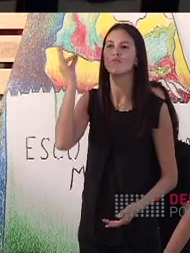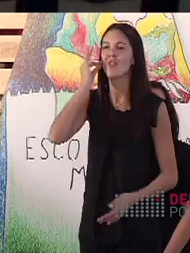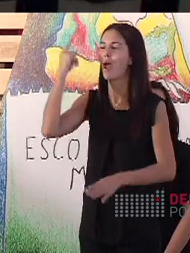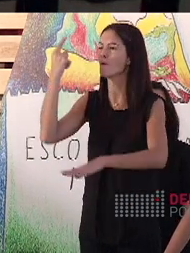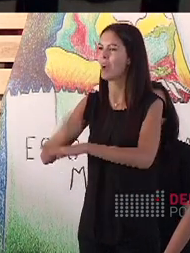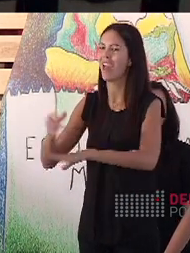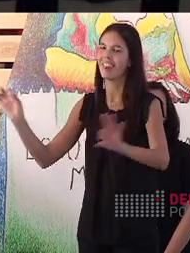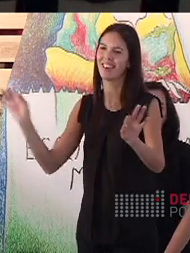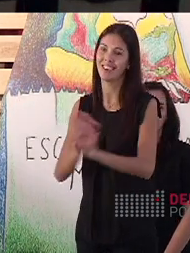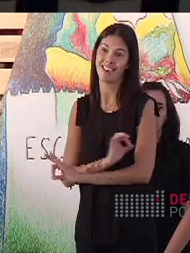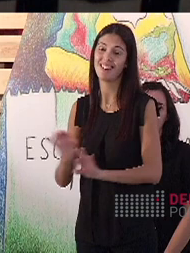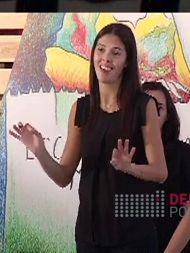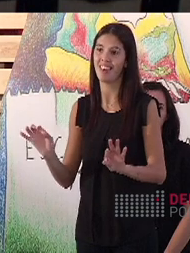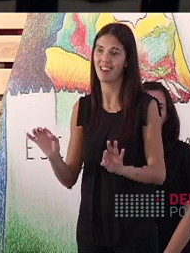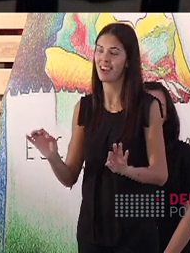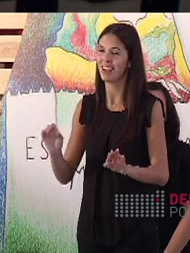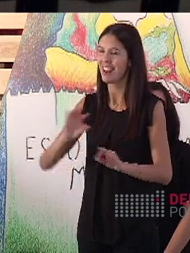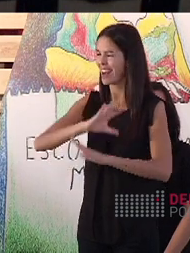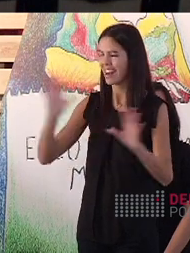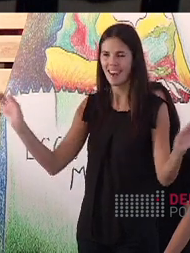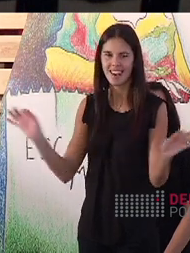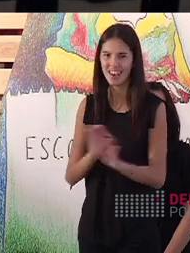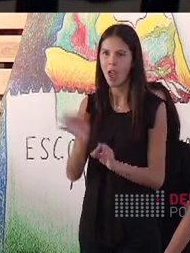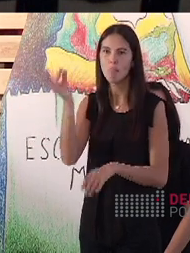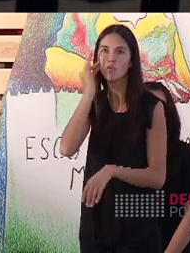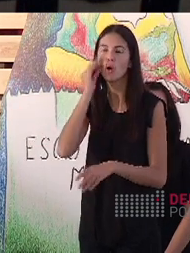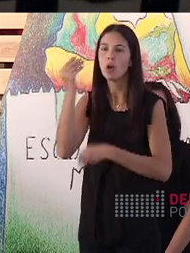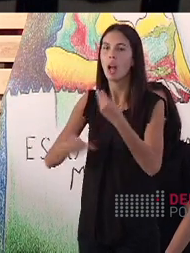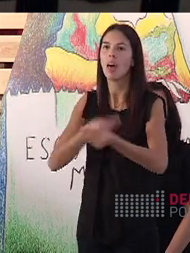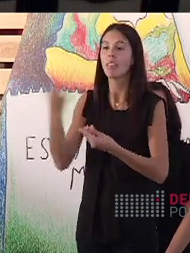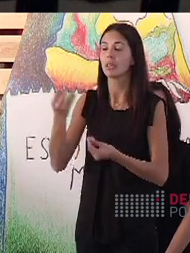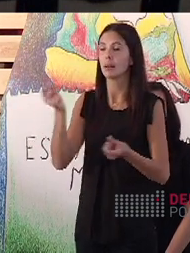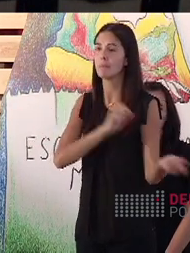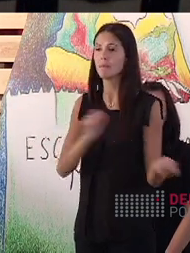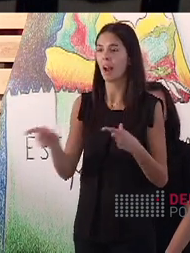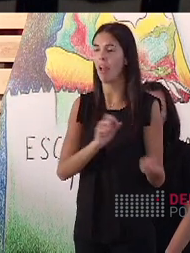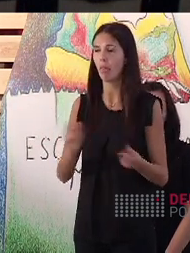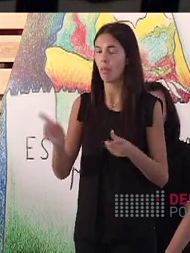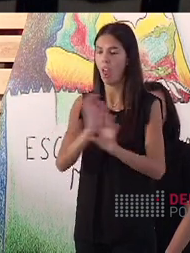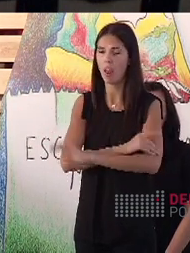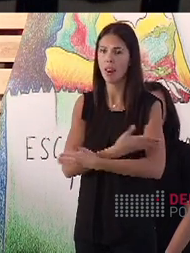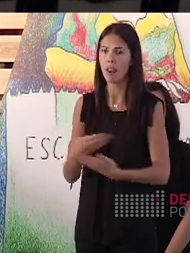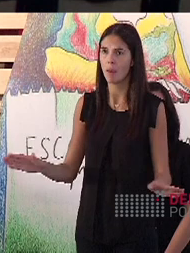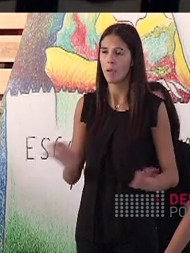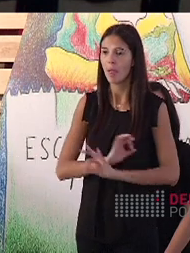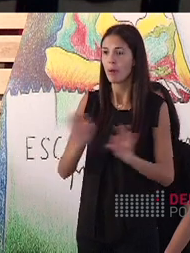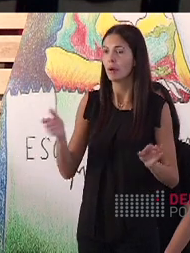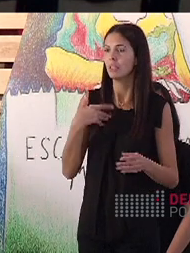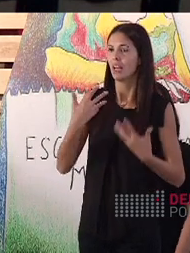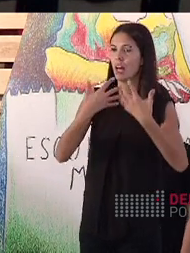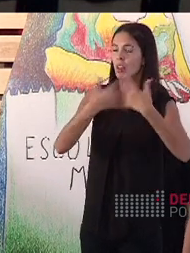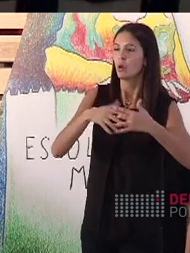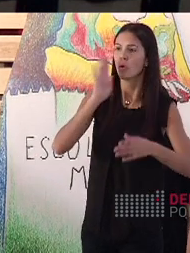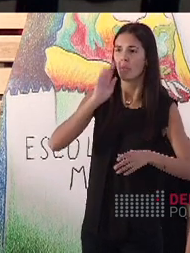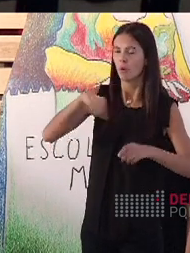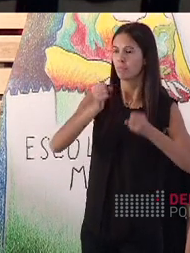mandan absolutamente nada. Absolutamente nada. Las mujeres lo único que son mercancía. En la industria pornográfica, que pasado unos años, además se